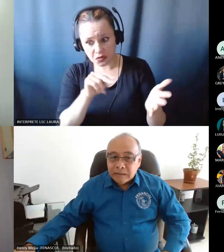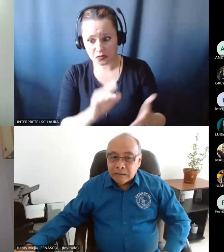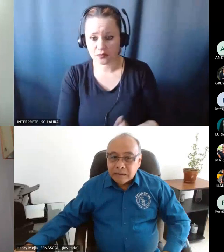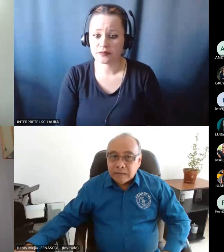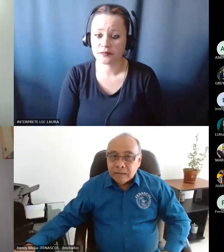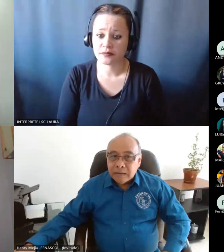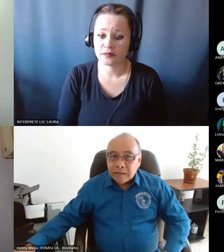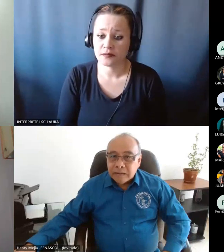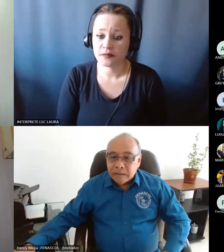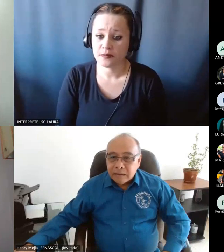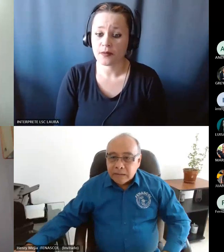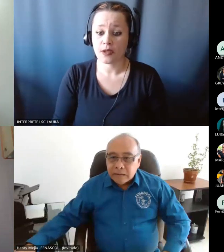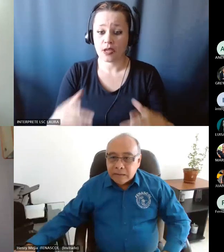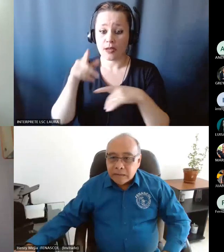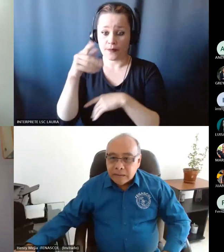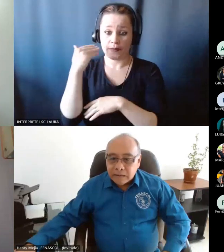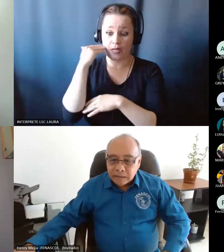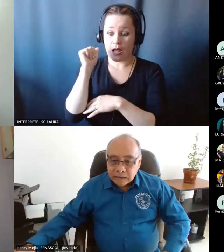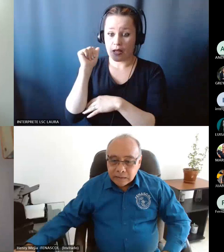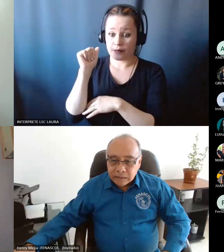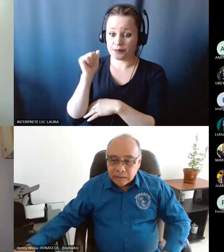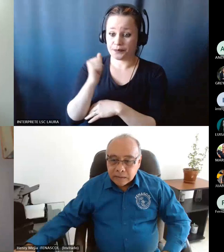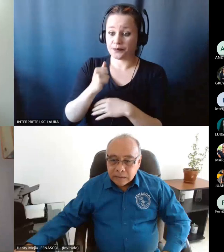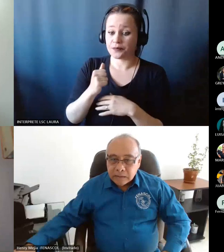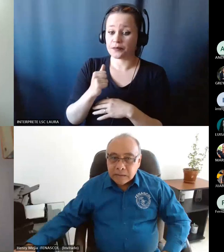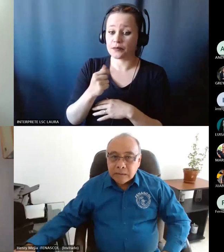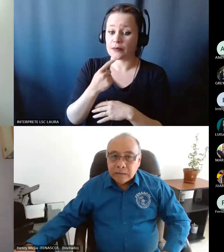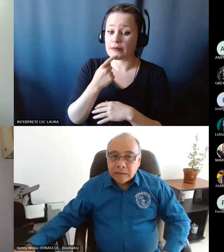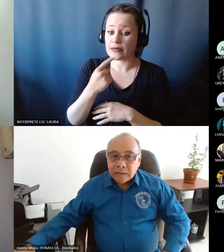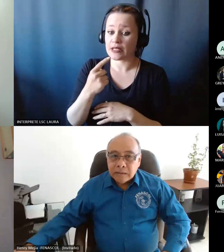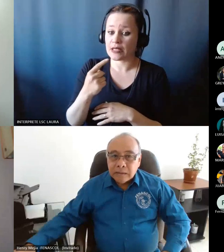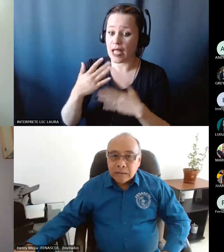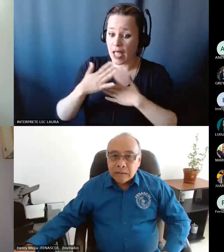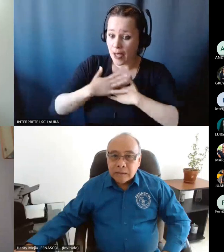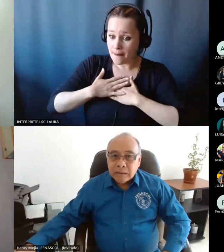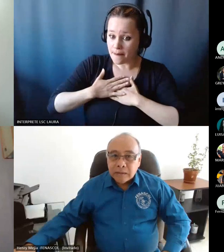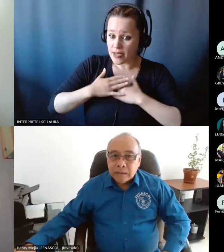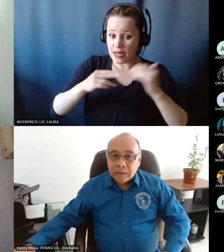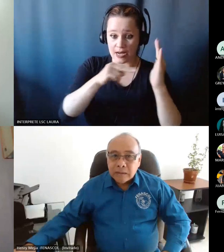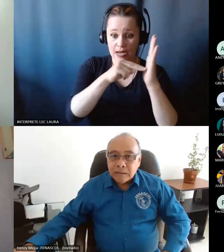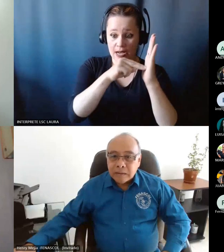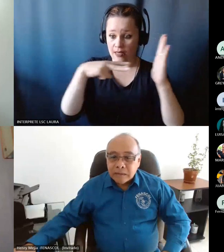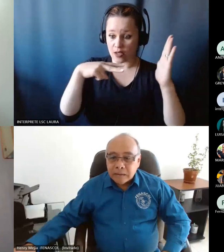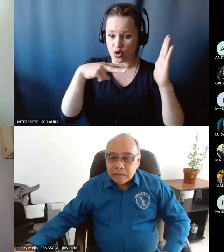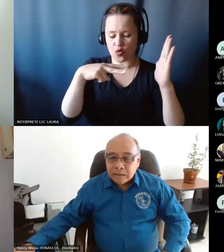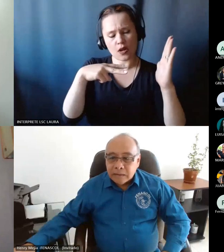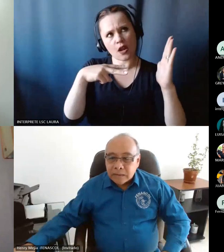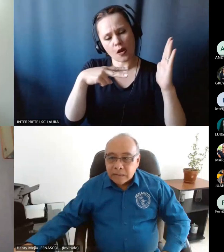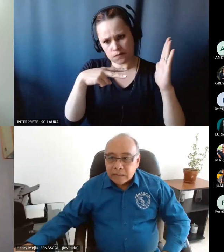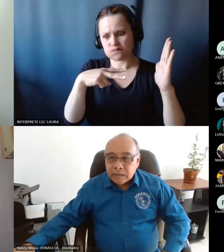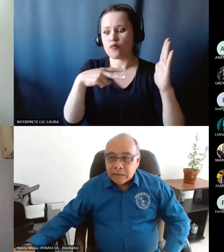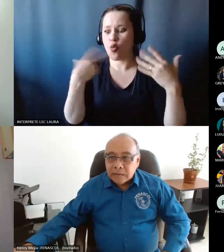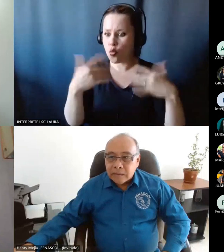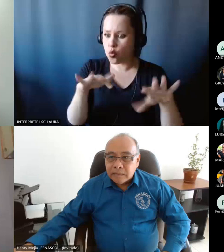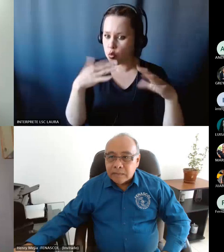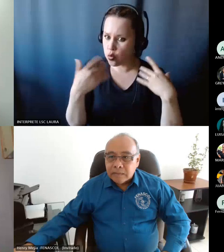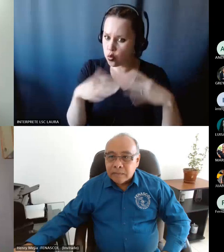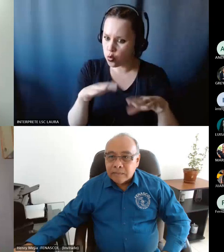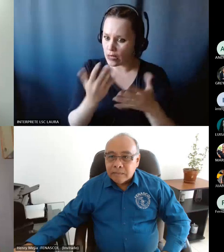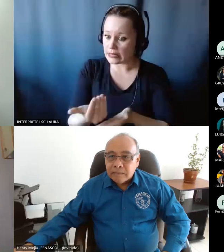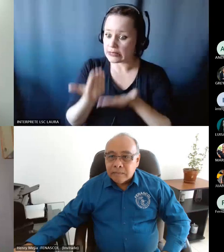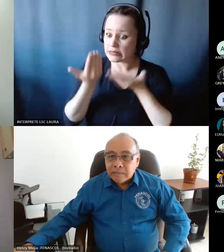ustedes para mí bueno primero es la tecnología convertido en un canal que nos